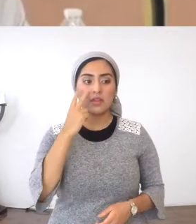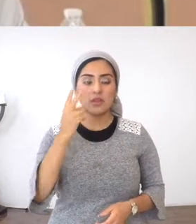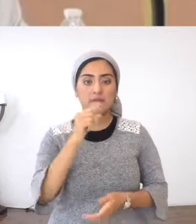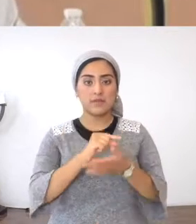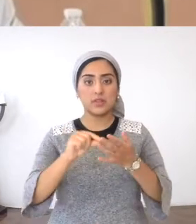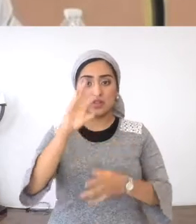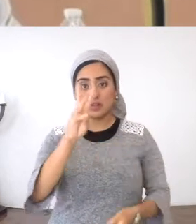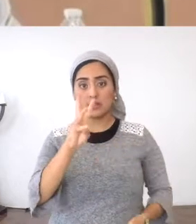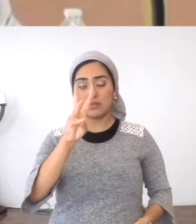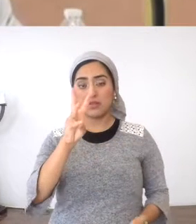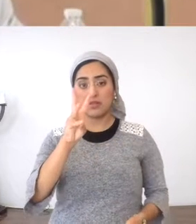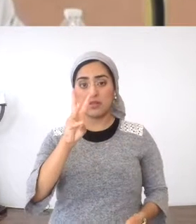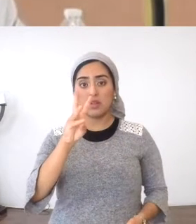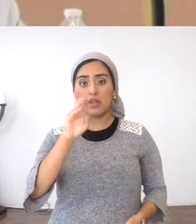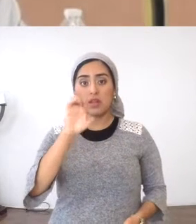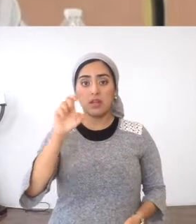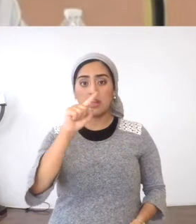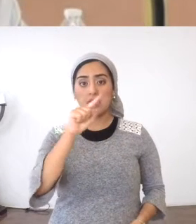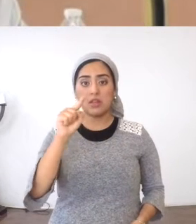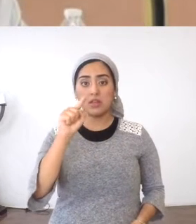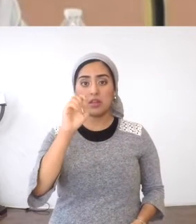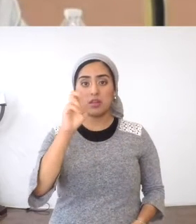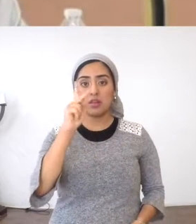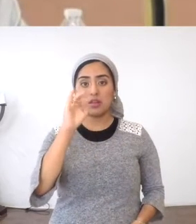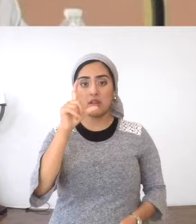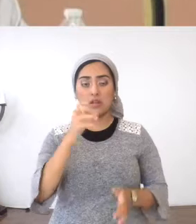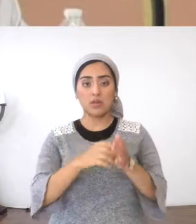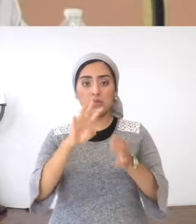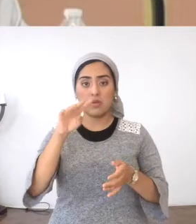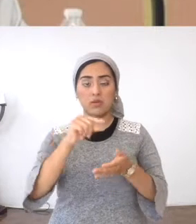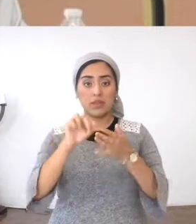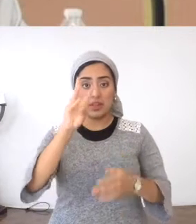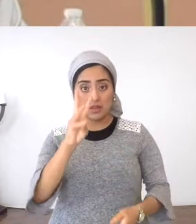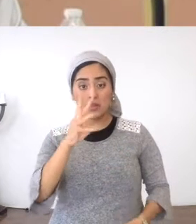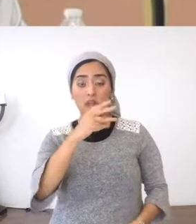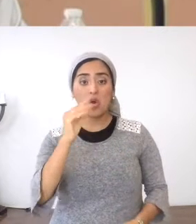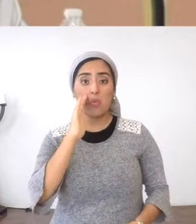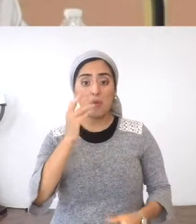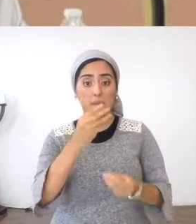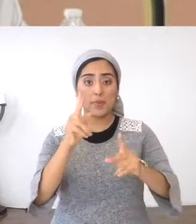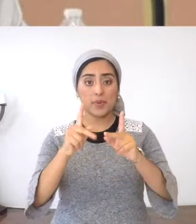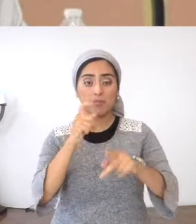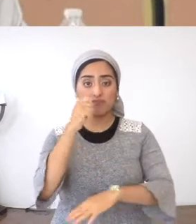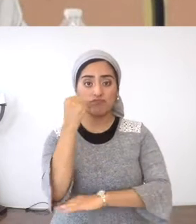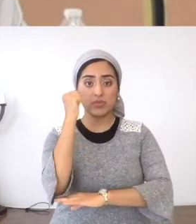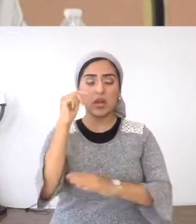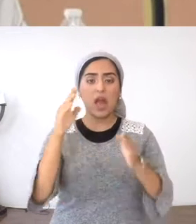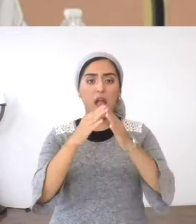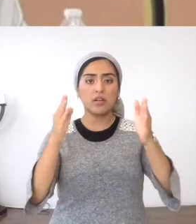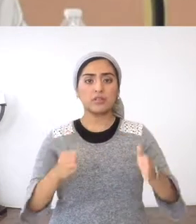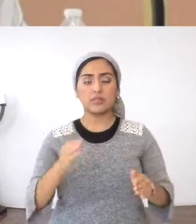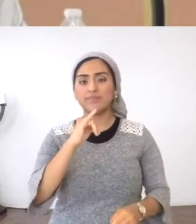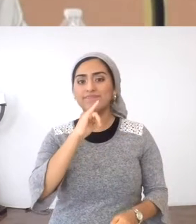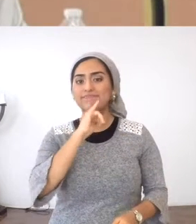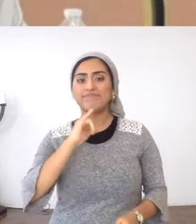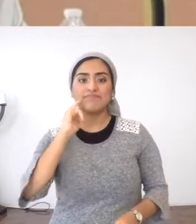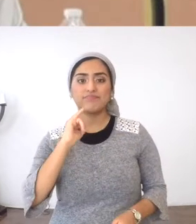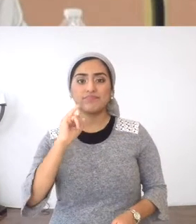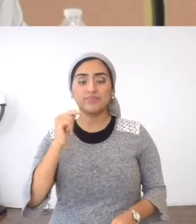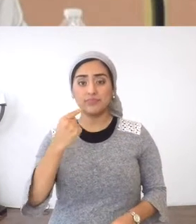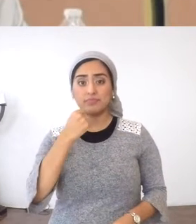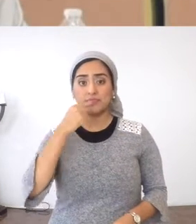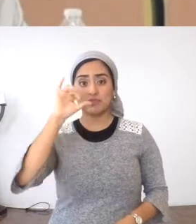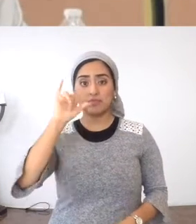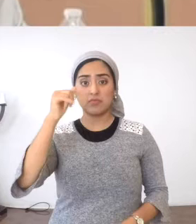Vean el verso 6 Ezequiel 44 Verso 6 Dice Y dirás a los rebeldes A la casa de Israel